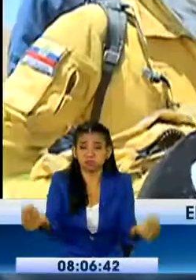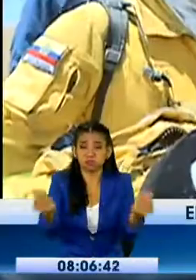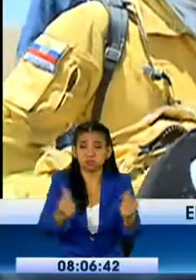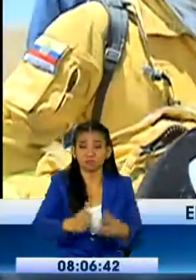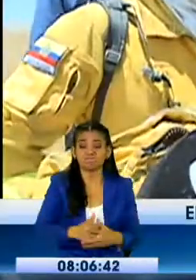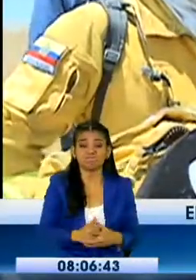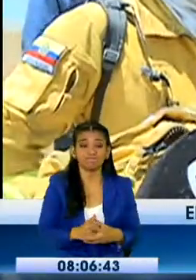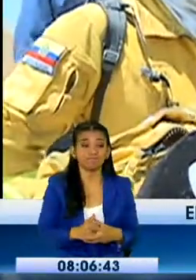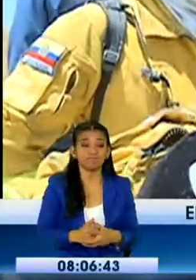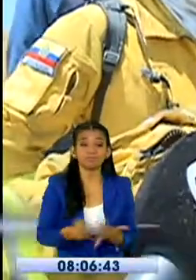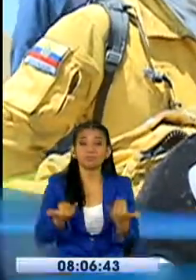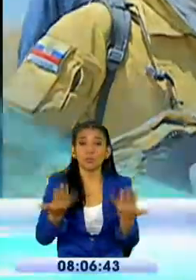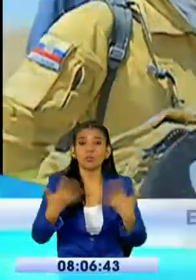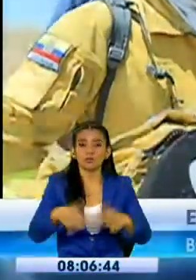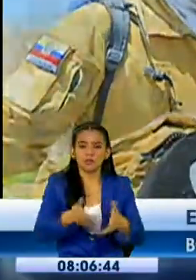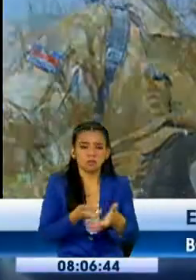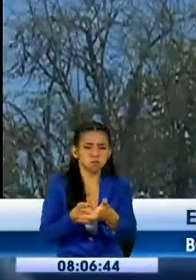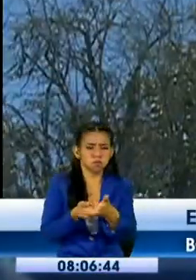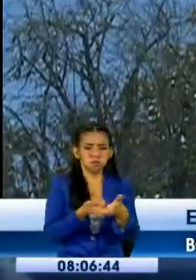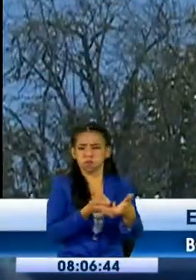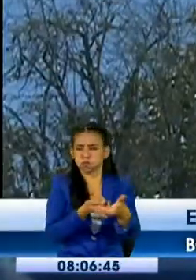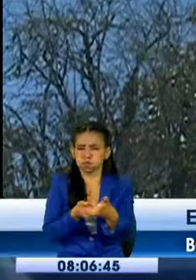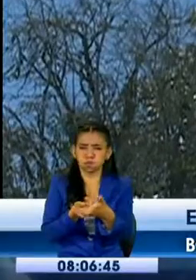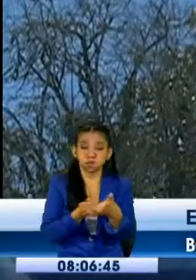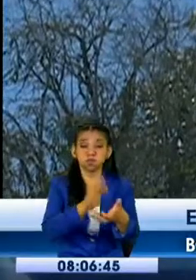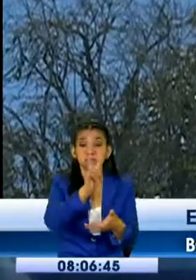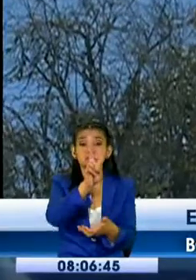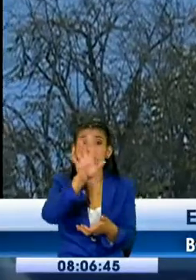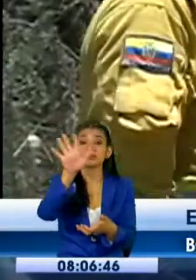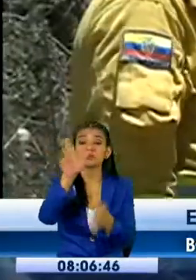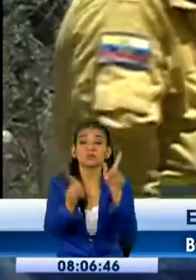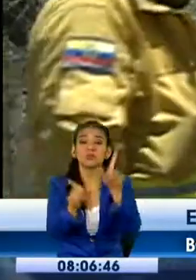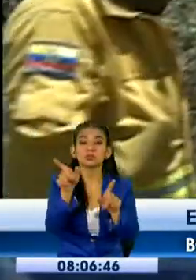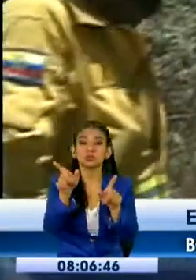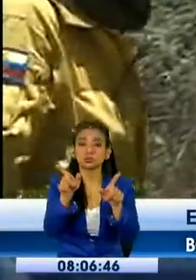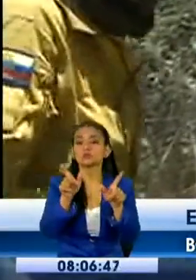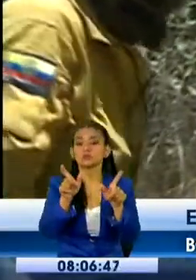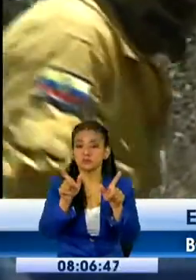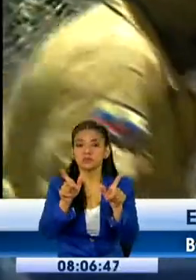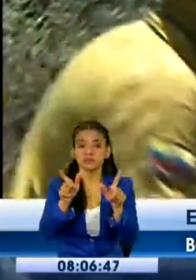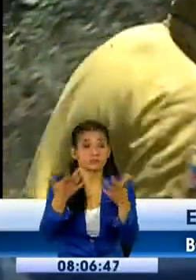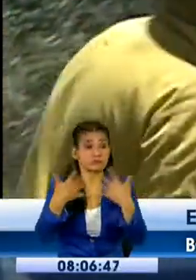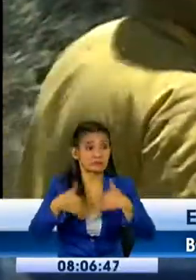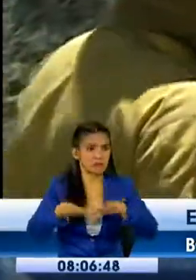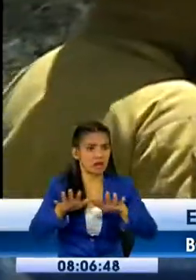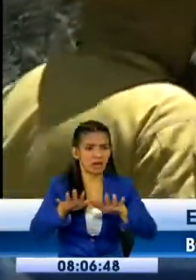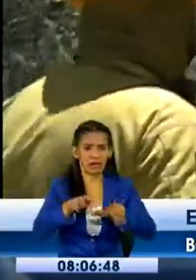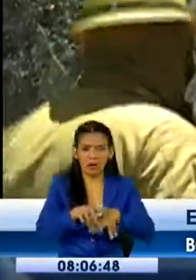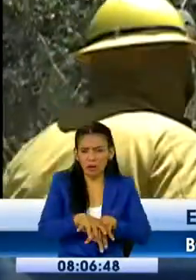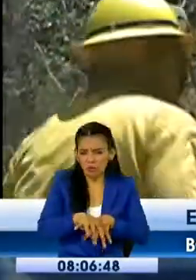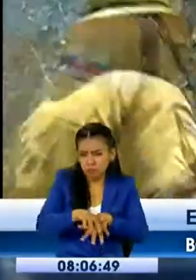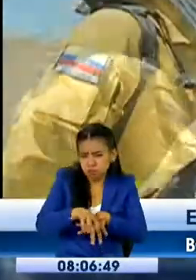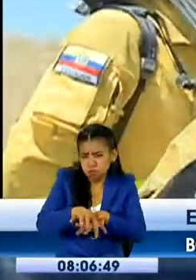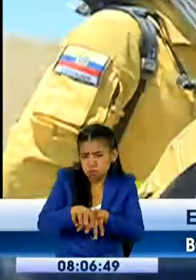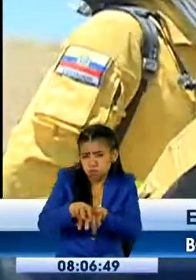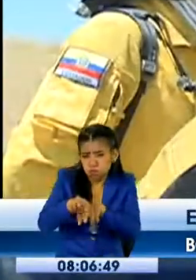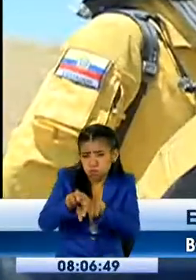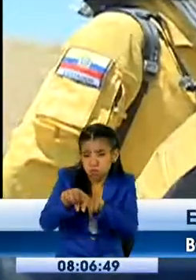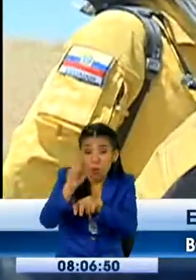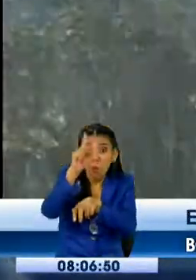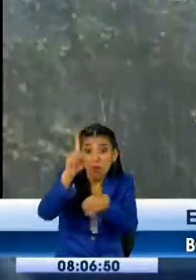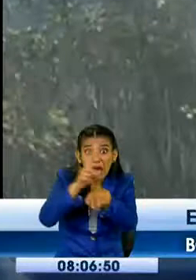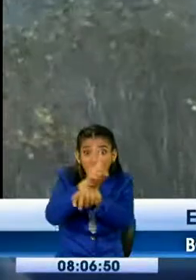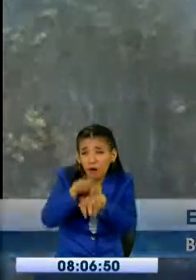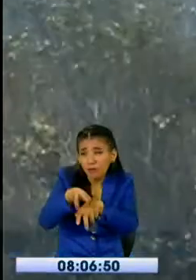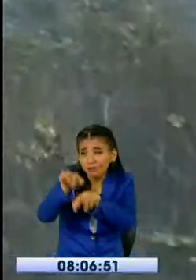Al momento nosotros estamos controlando este incendio forestal, alrededor de 25 personas. Hemos tratado de ascender más de una hora de camino para poder